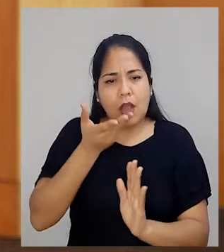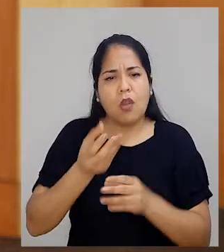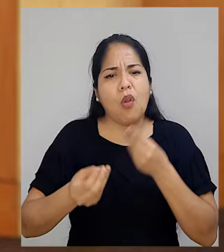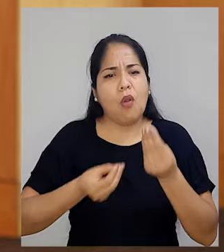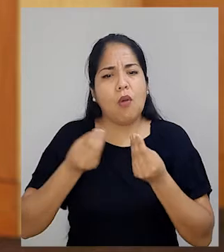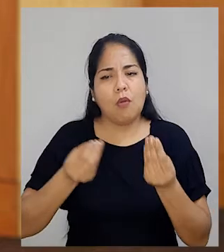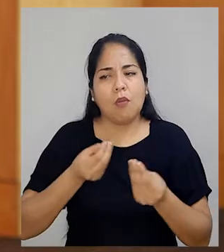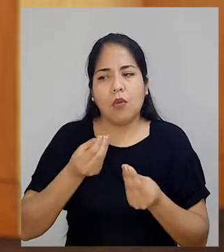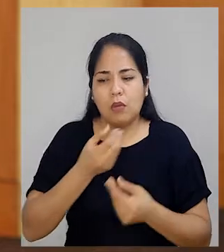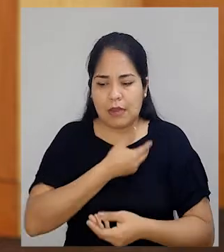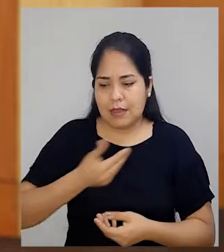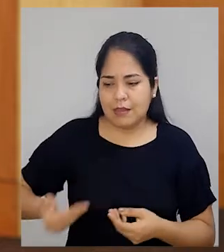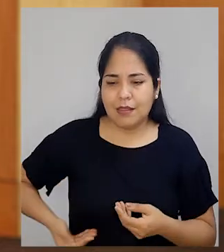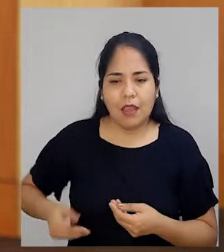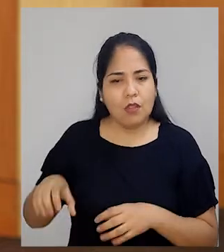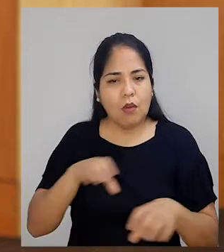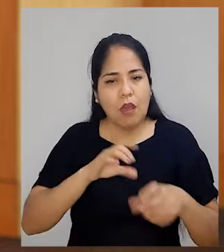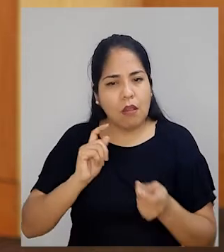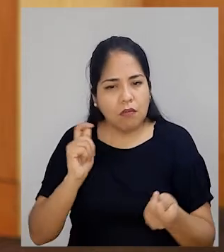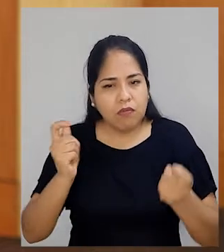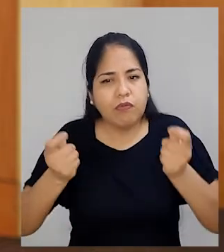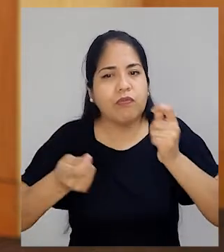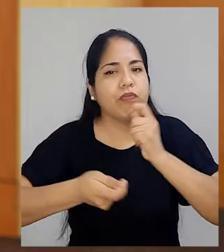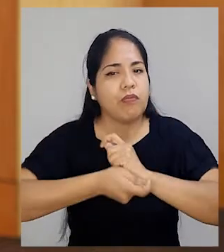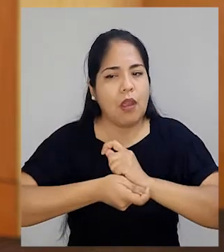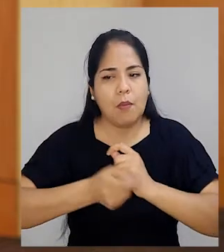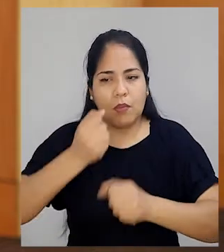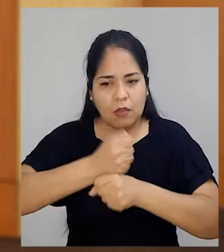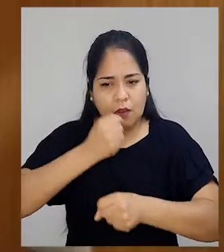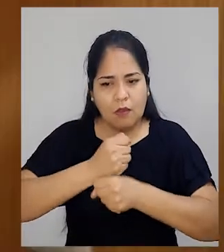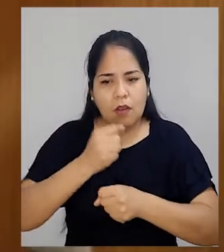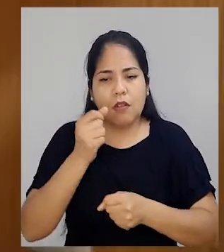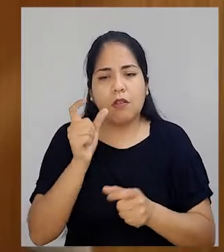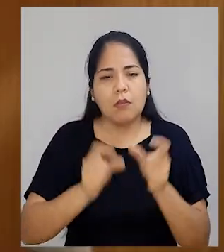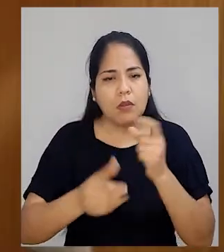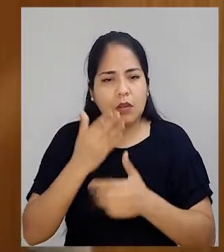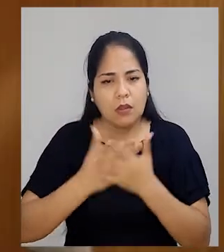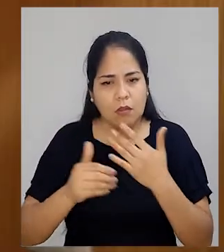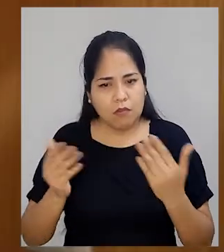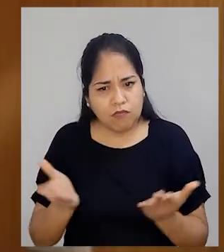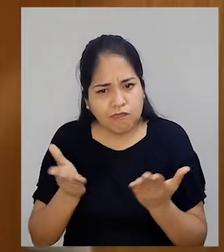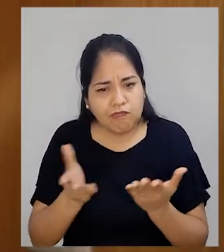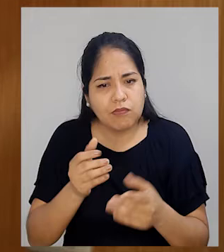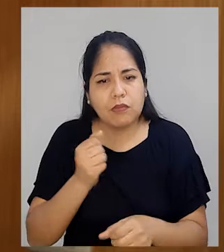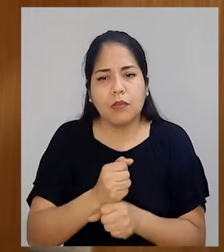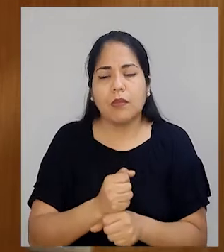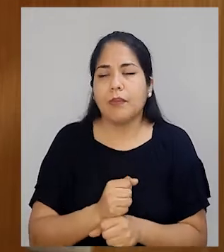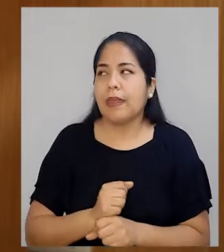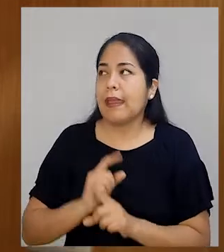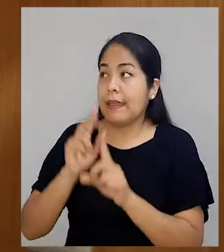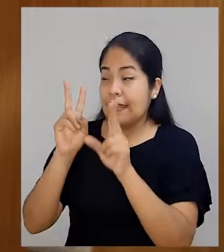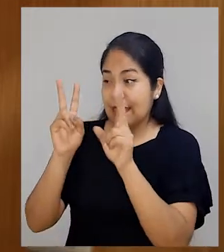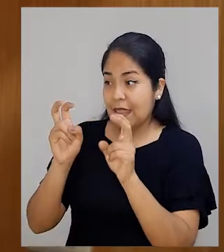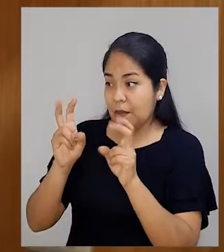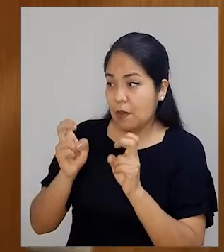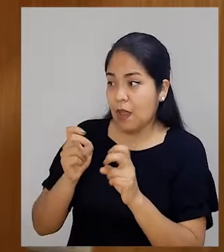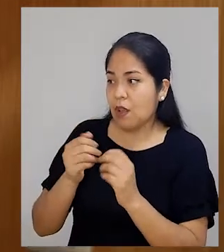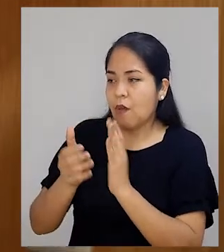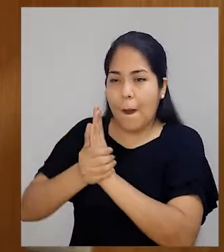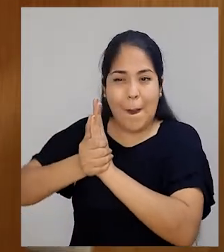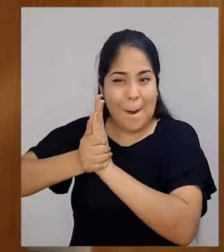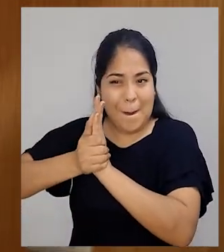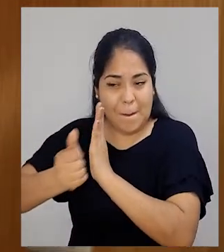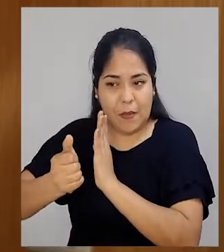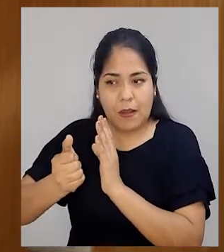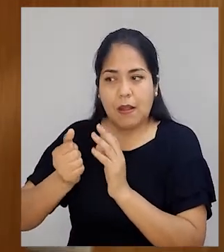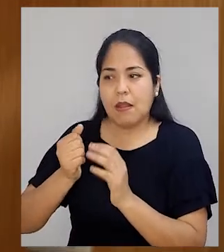cómo trabajar desde SUNAFIL y cómo trabajar desde el Estado para que esto cambie? En materia de empleabilidad de las personas,